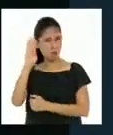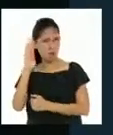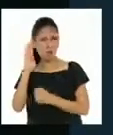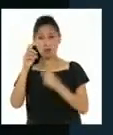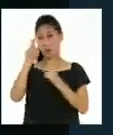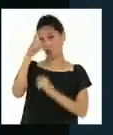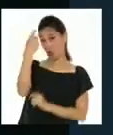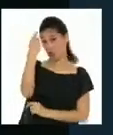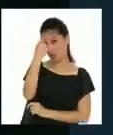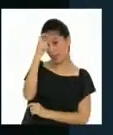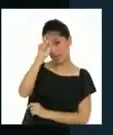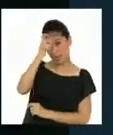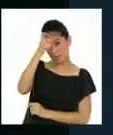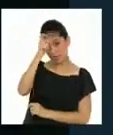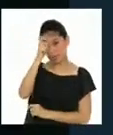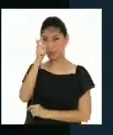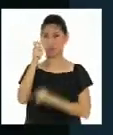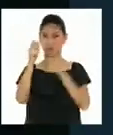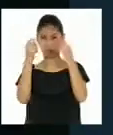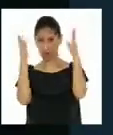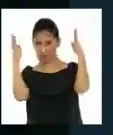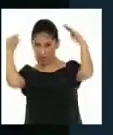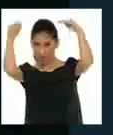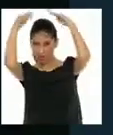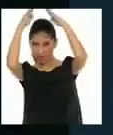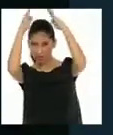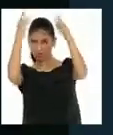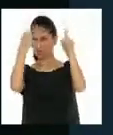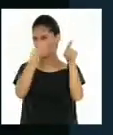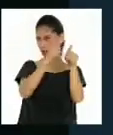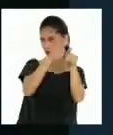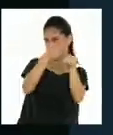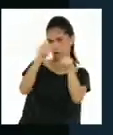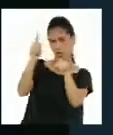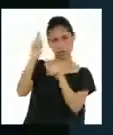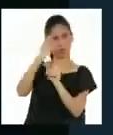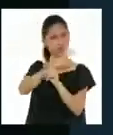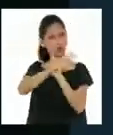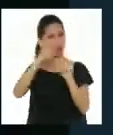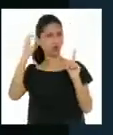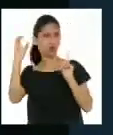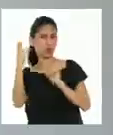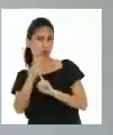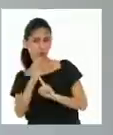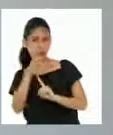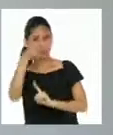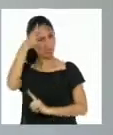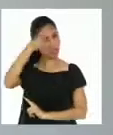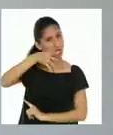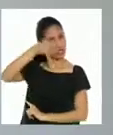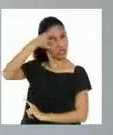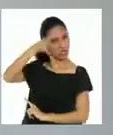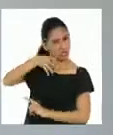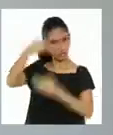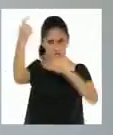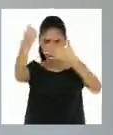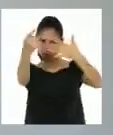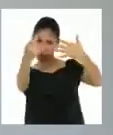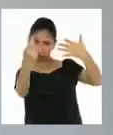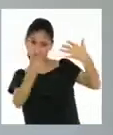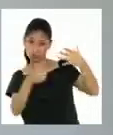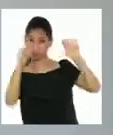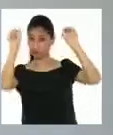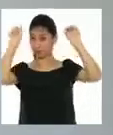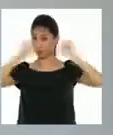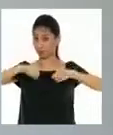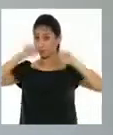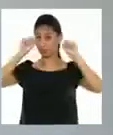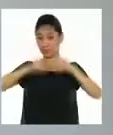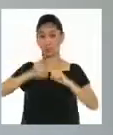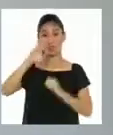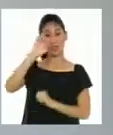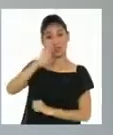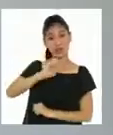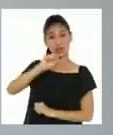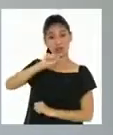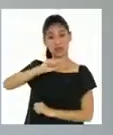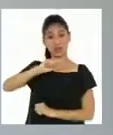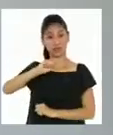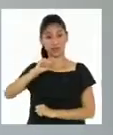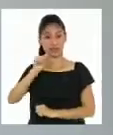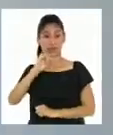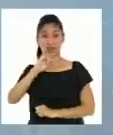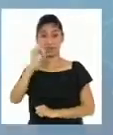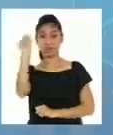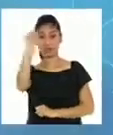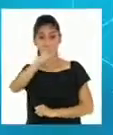mayas, incas, griegos, entre otras culturas, recopilaban y analizaban los datos. Así es, la estadística se divide en dos